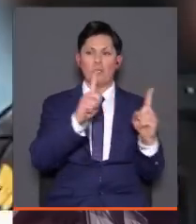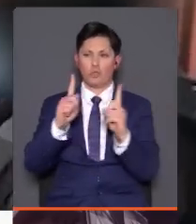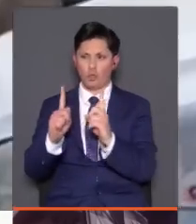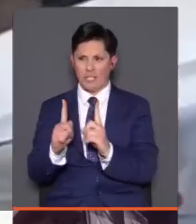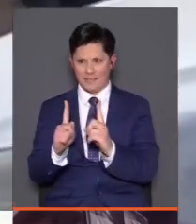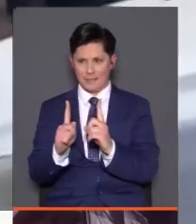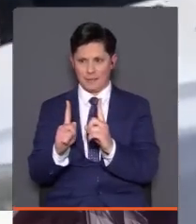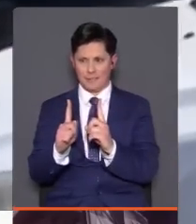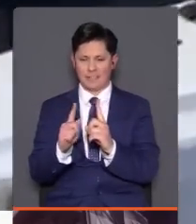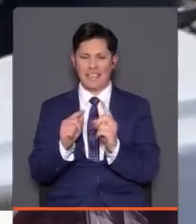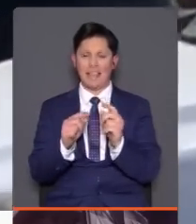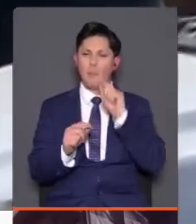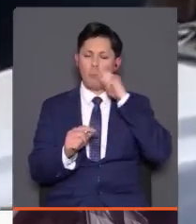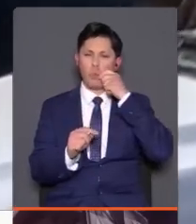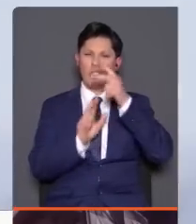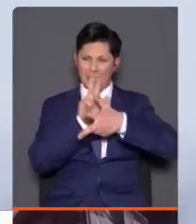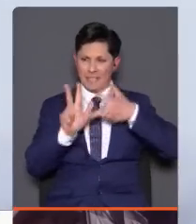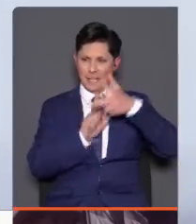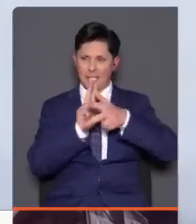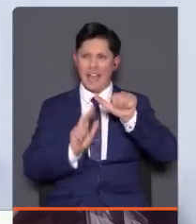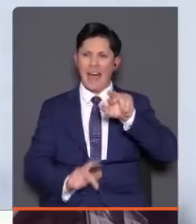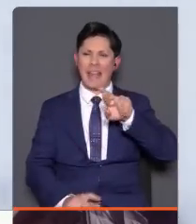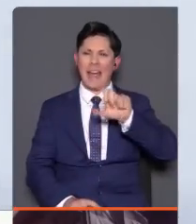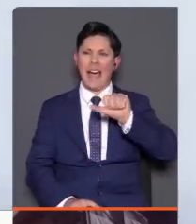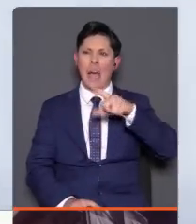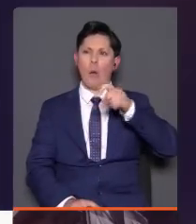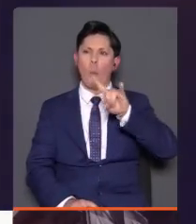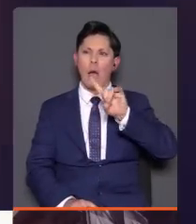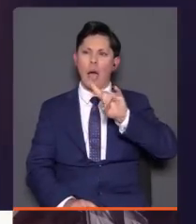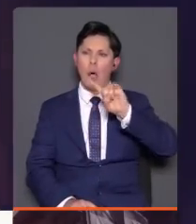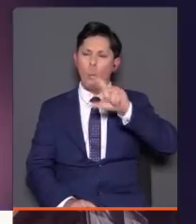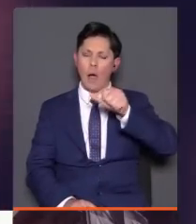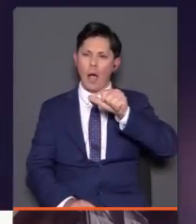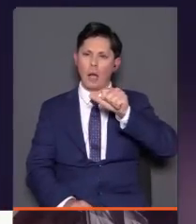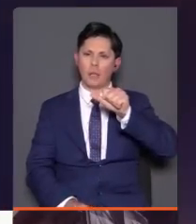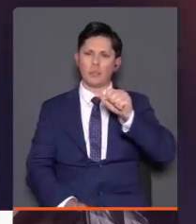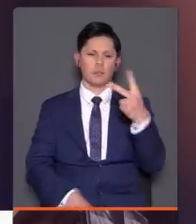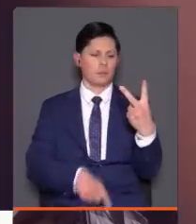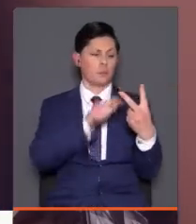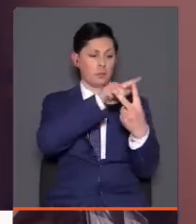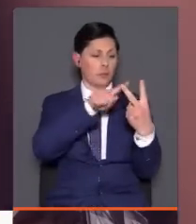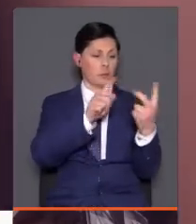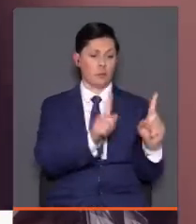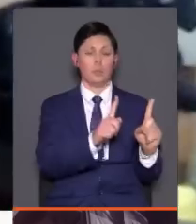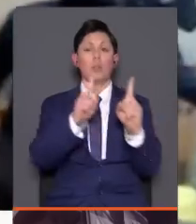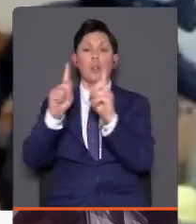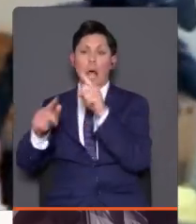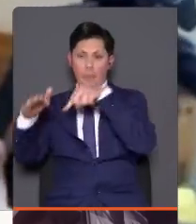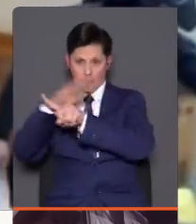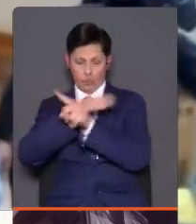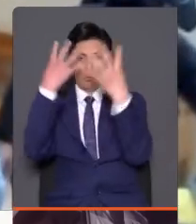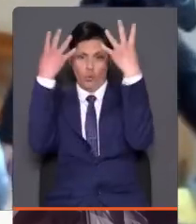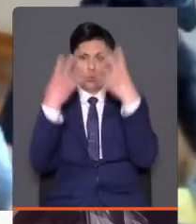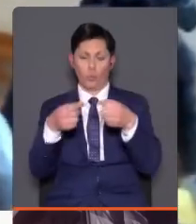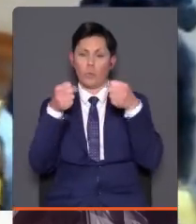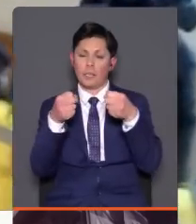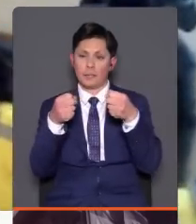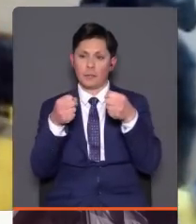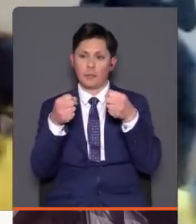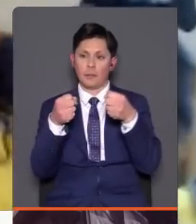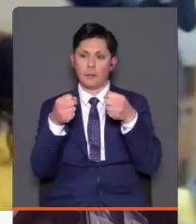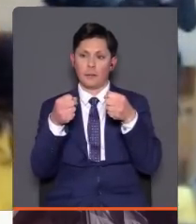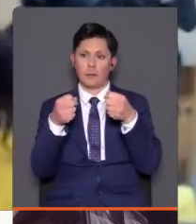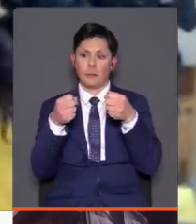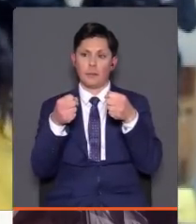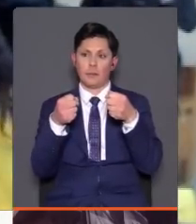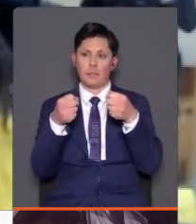Arica. Gendarmería había determinado que no todos los integrantes de la banda estuvieran en un mismo lugar y envió a algunos